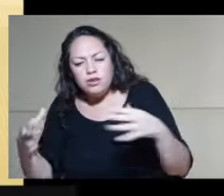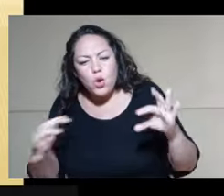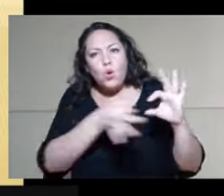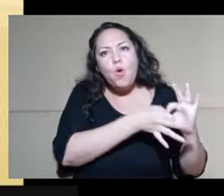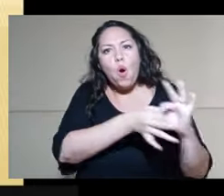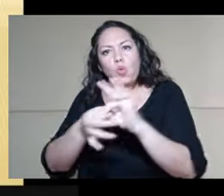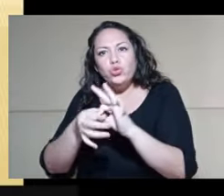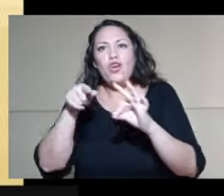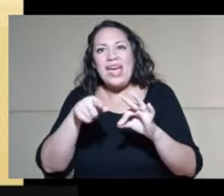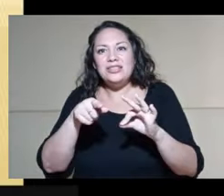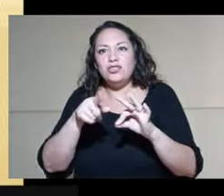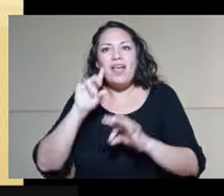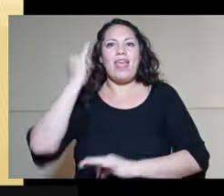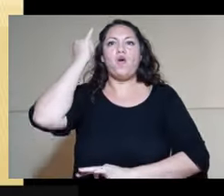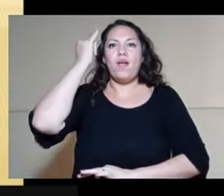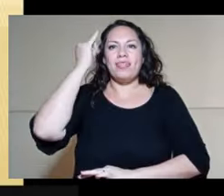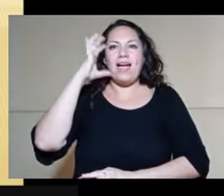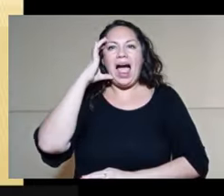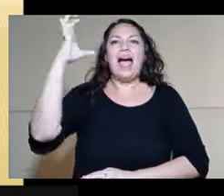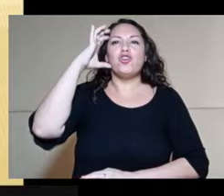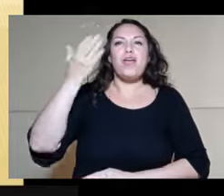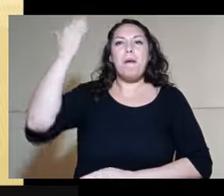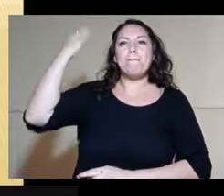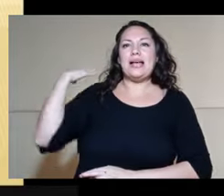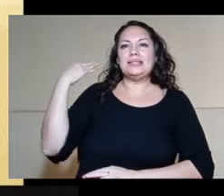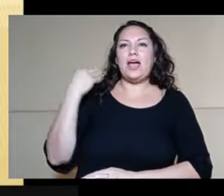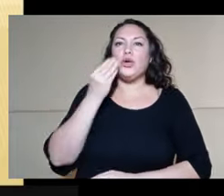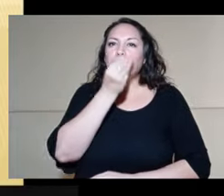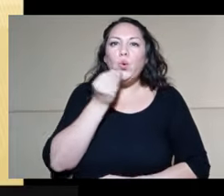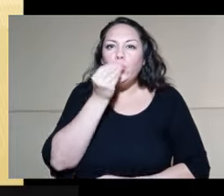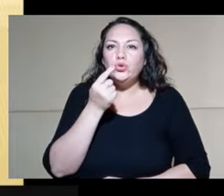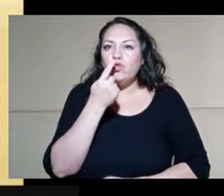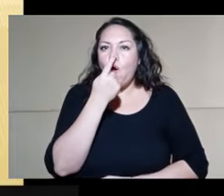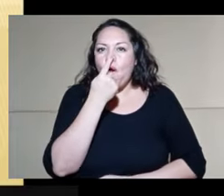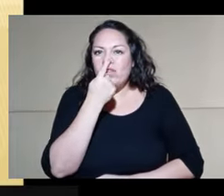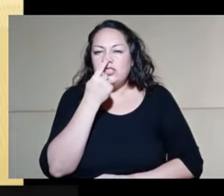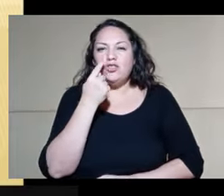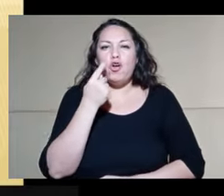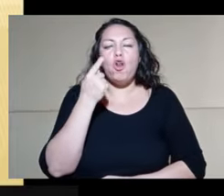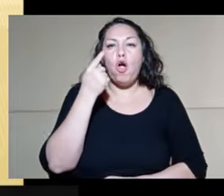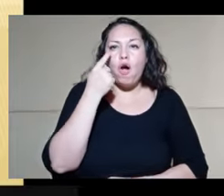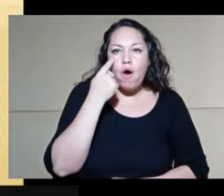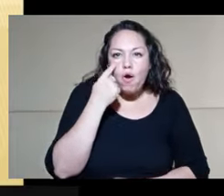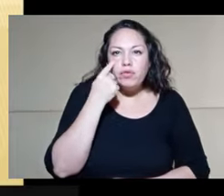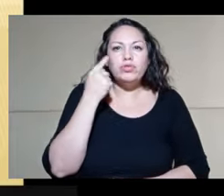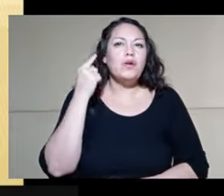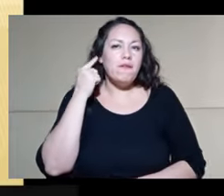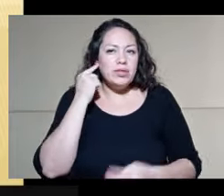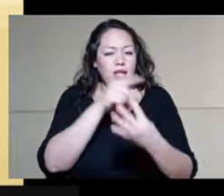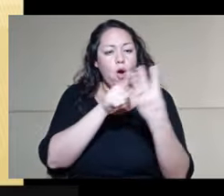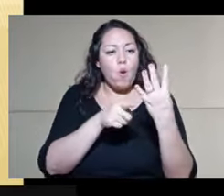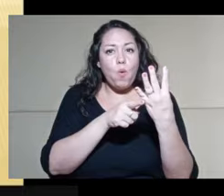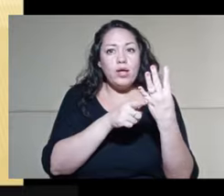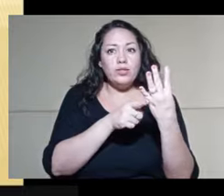áreas. Entonces, hablamos de gusto, hablamos de olfato, hablamos de visión y audición,